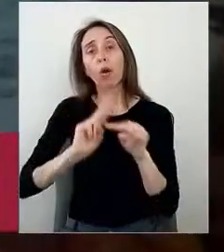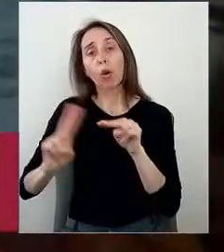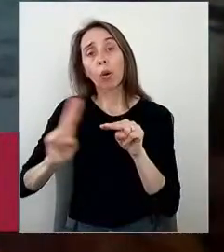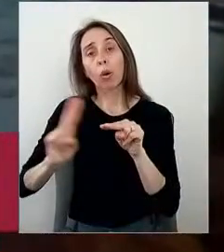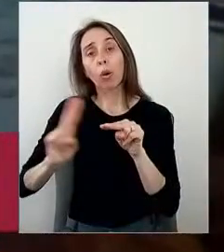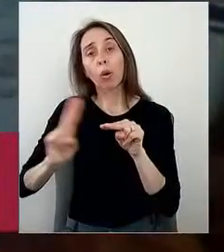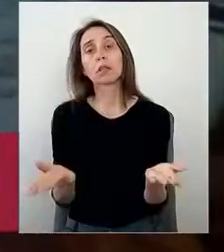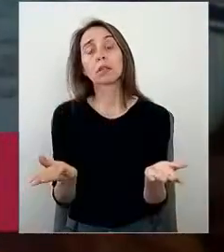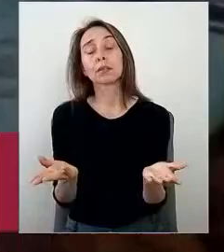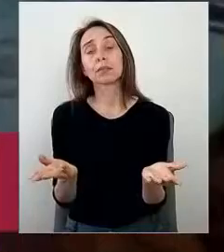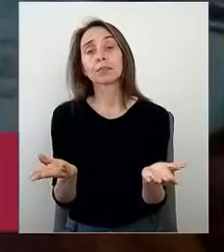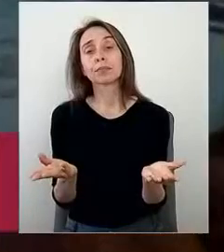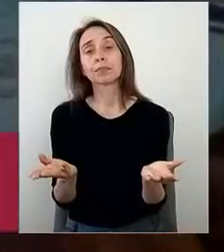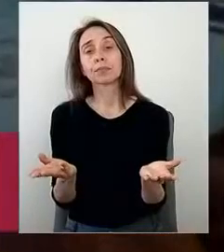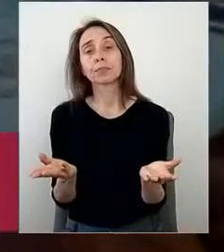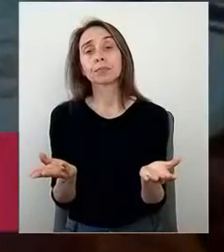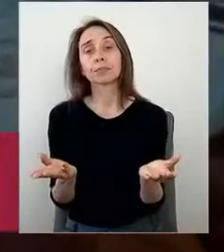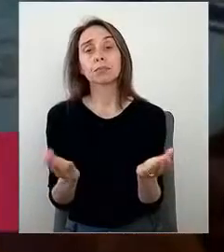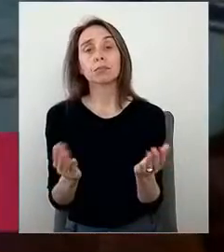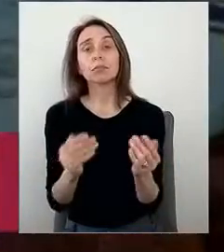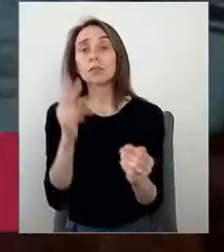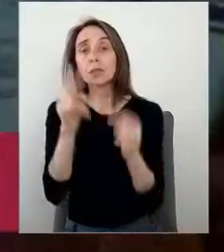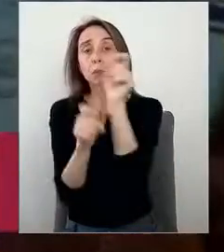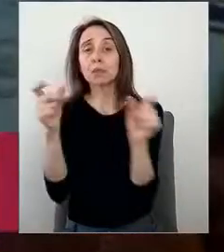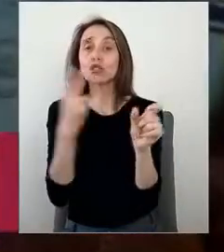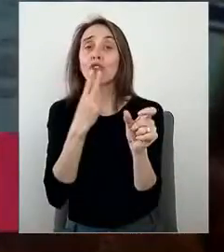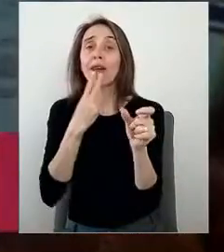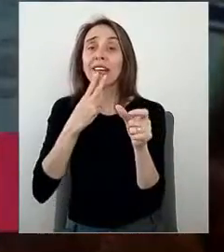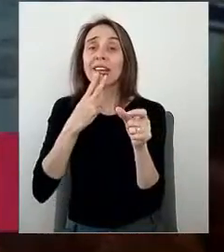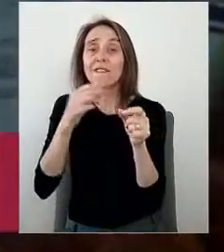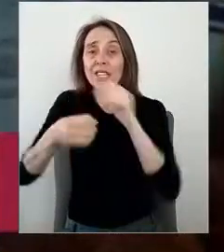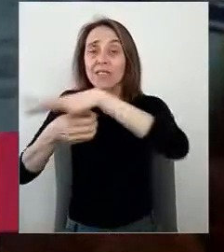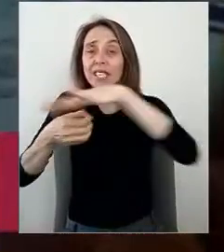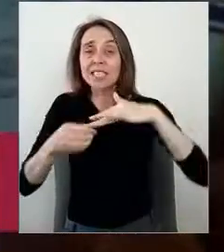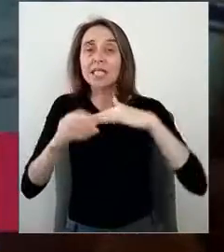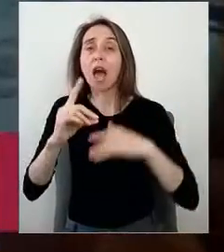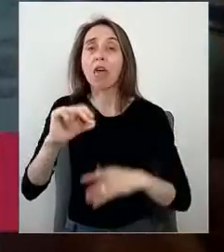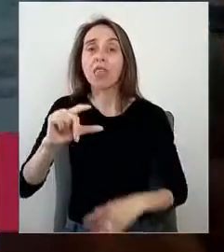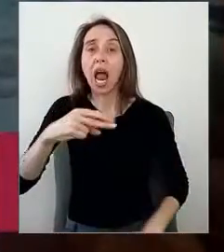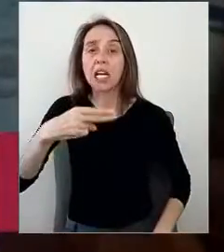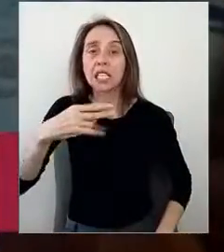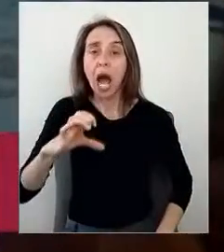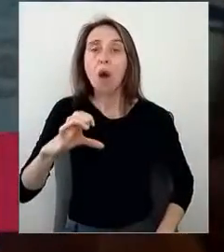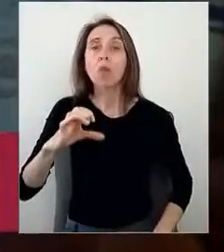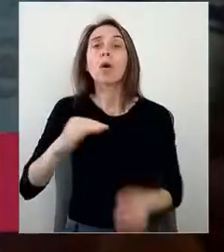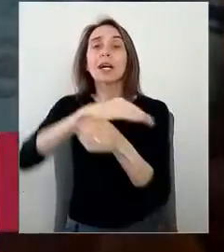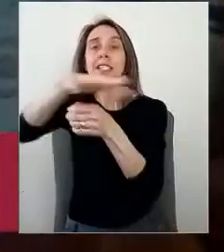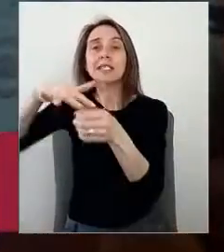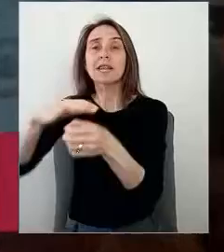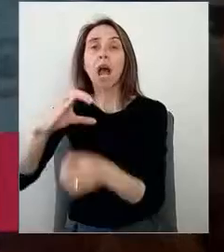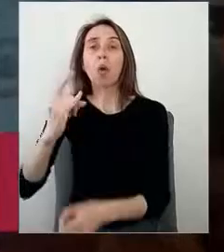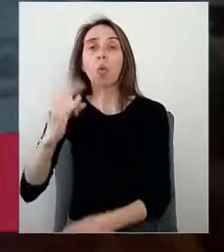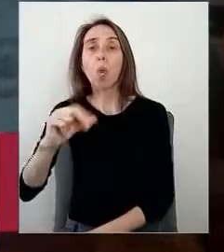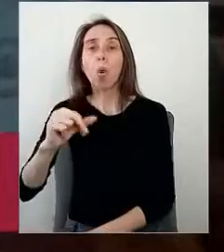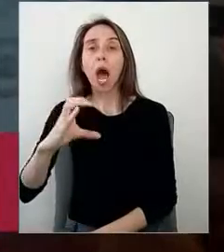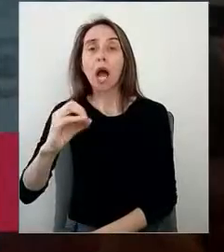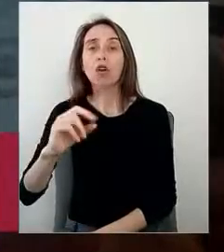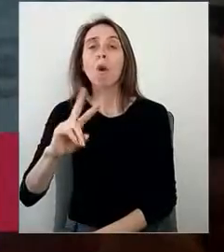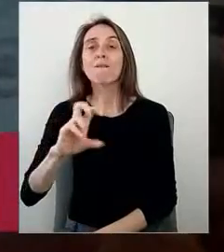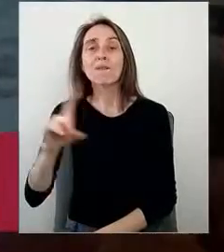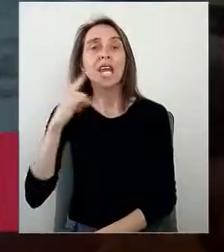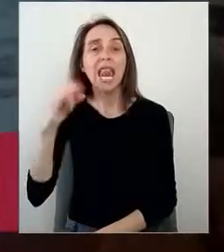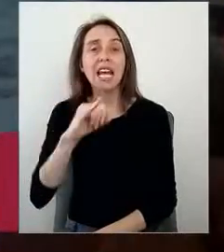como anhelan los vecinos de Dalcahue, de Curaco de Vélez, de Quinchao y de la isla en